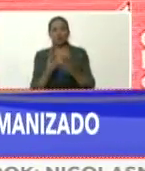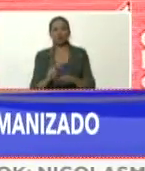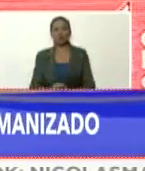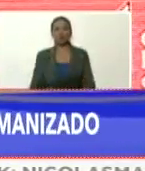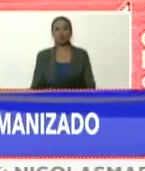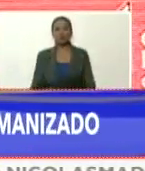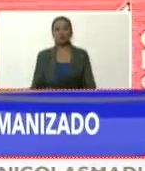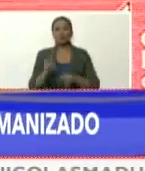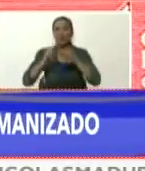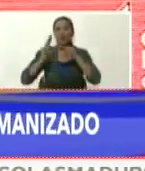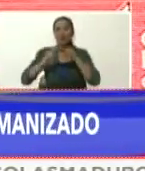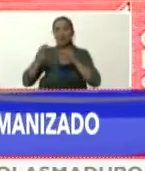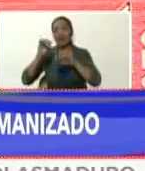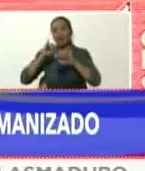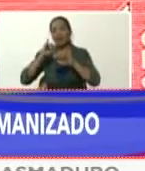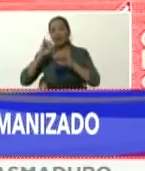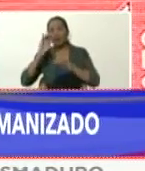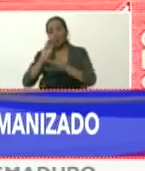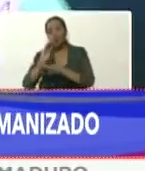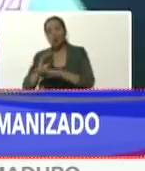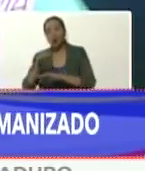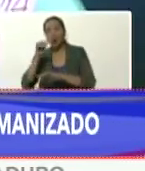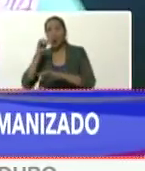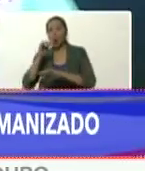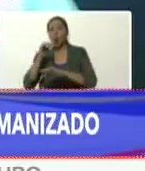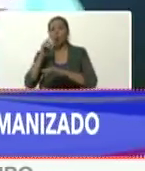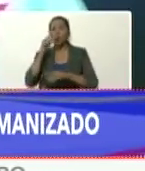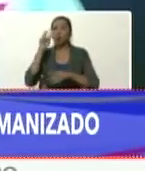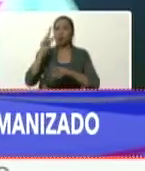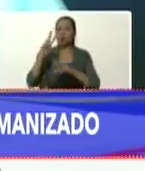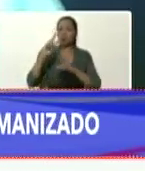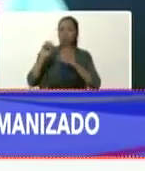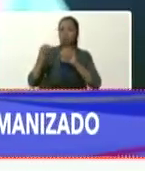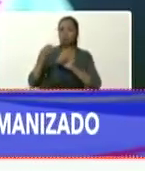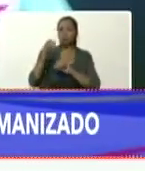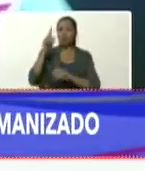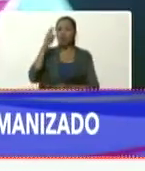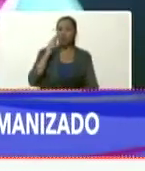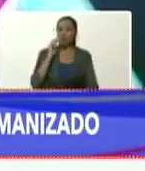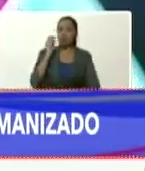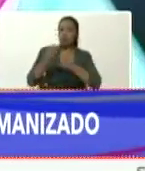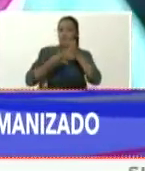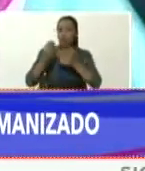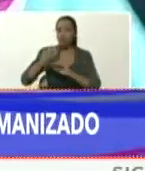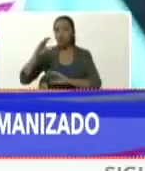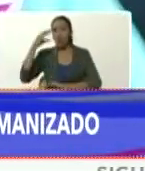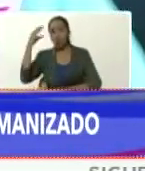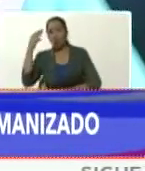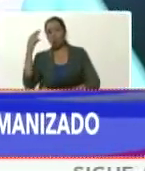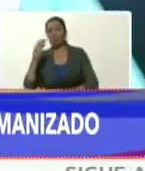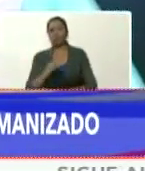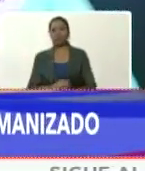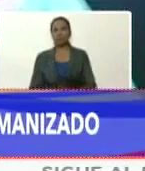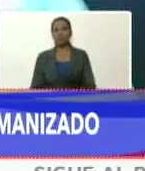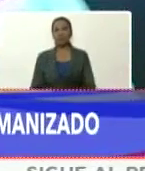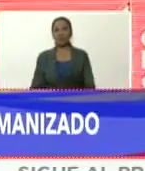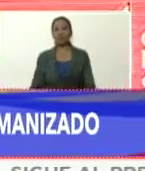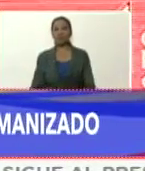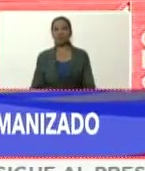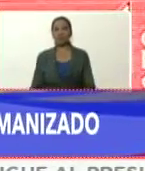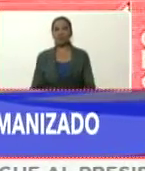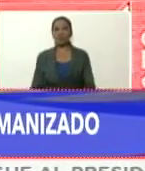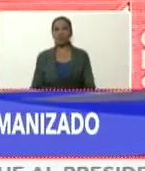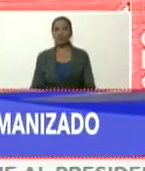Hipólita. Estoy viendo la serie Bolívar que hicieron en Colombia. No